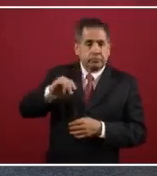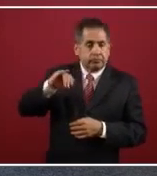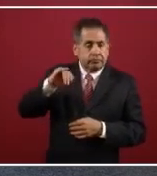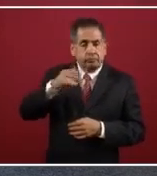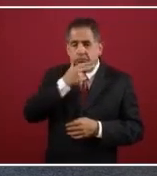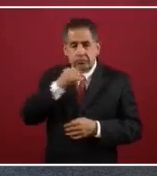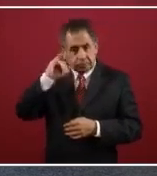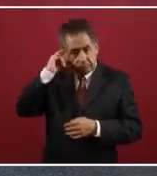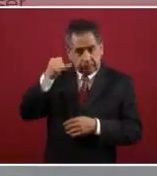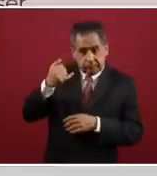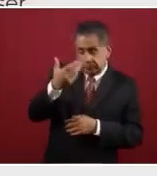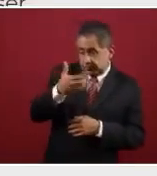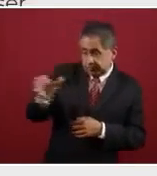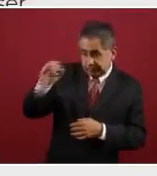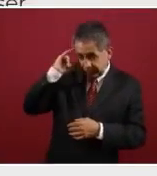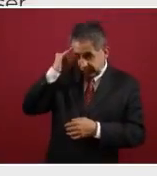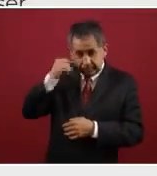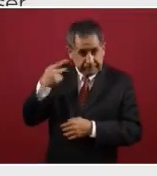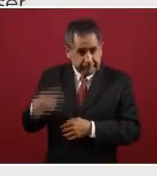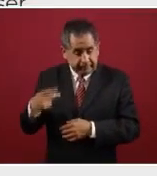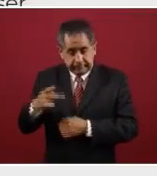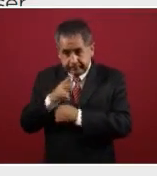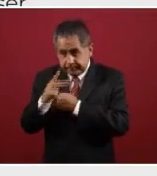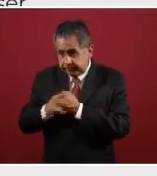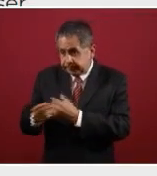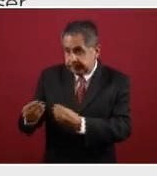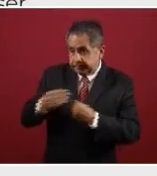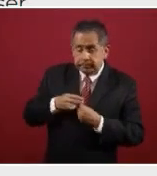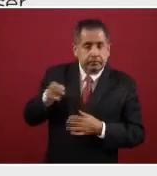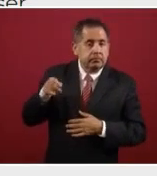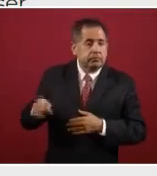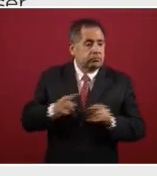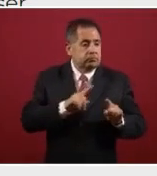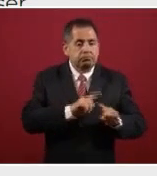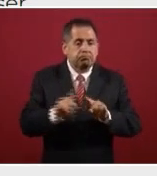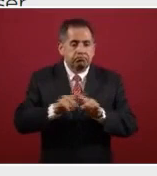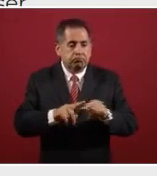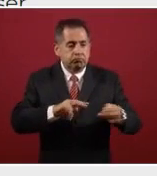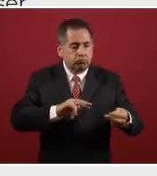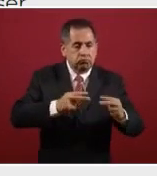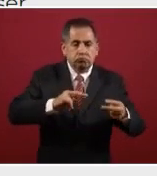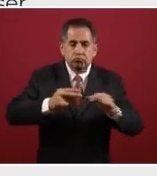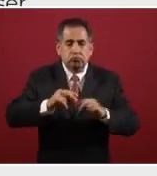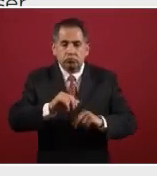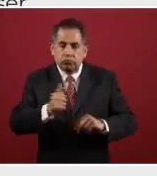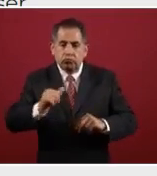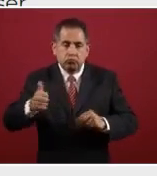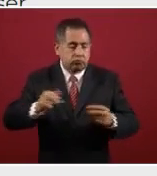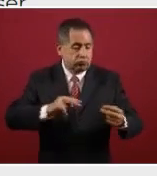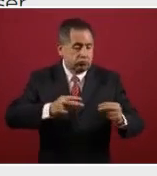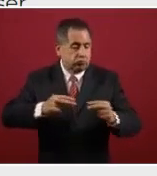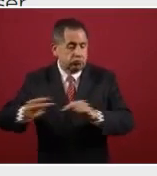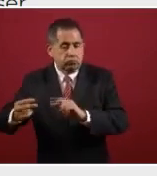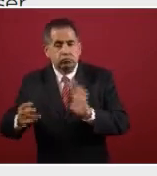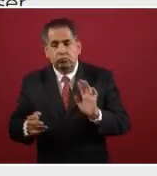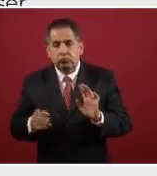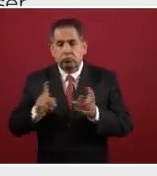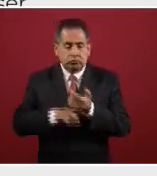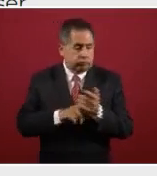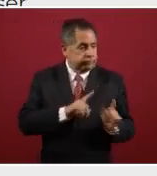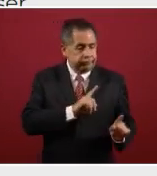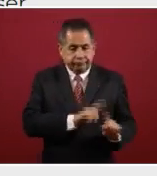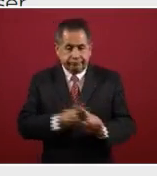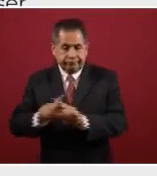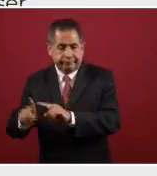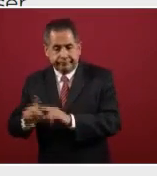campesinos y de los pueblos indígenas de nuestro país, donde siempre diversificaban. y por un asunto de tener